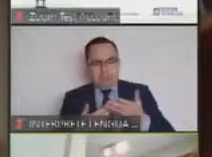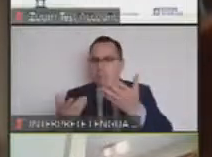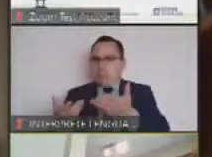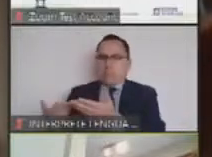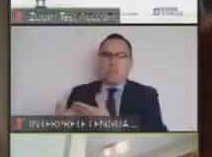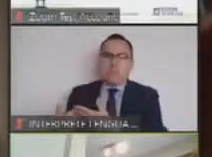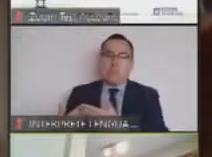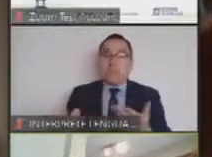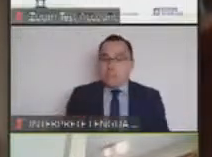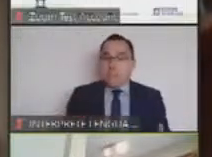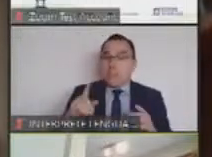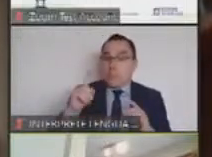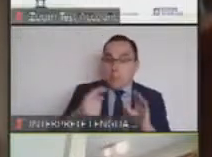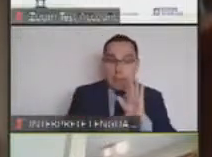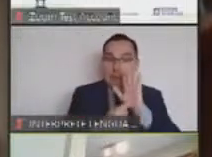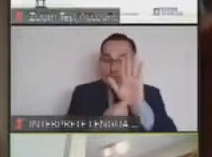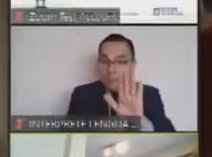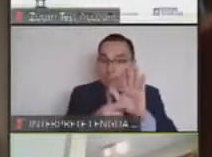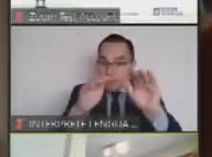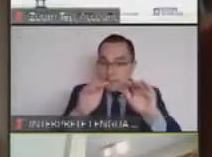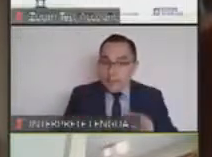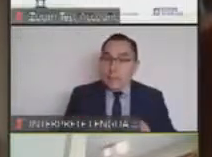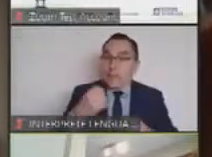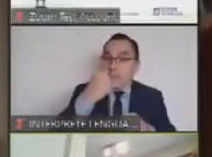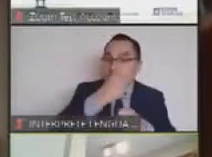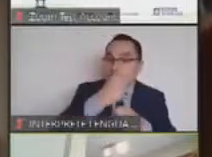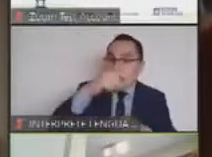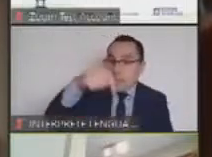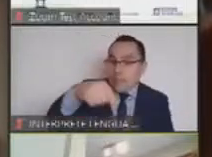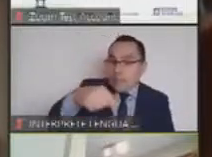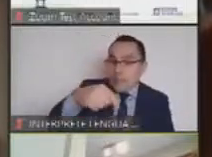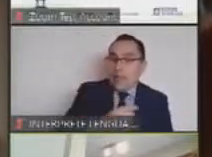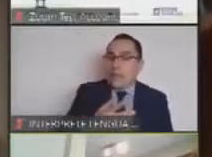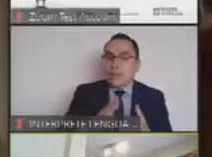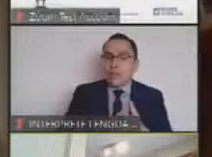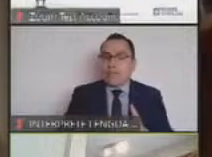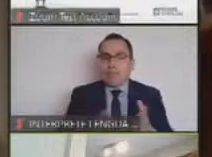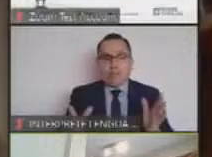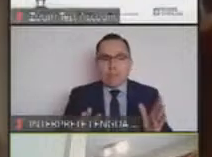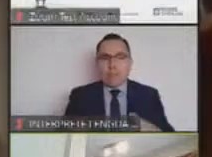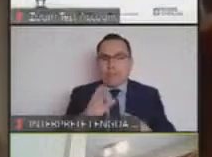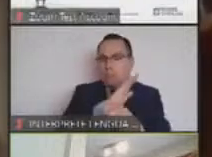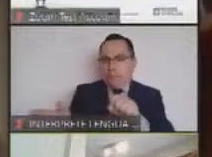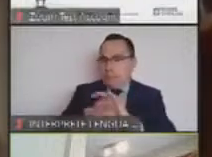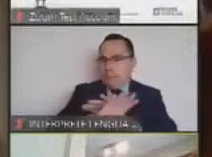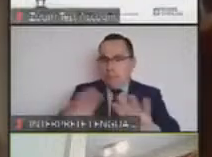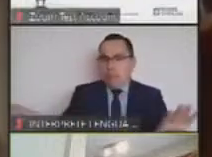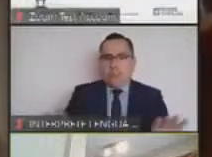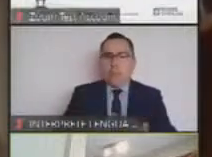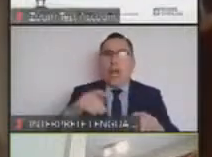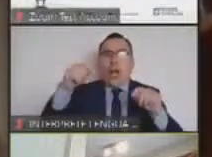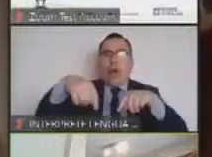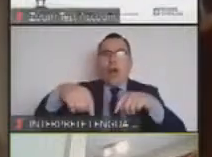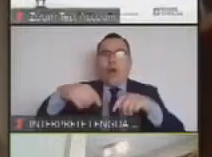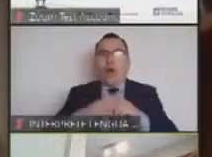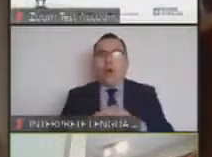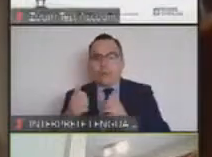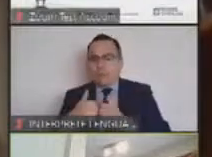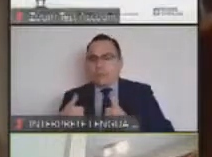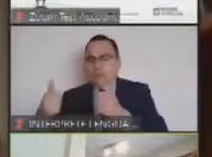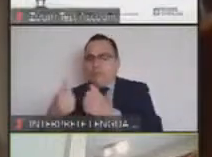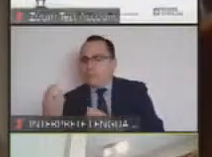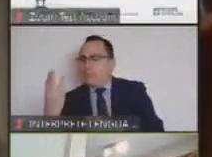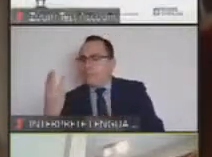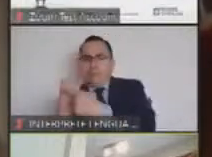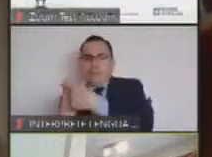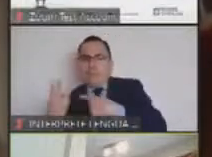se han propuesto, quienes trabajaron en esto, eliminar la función que actualmente tienen las Cortes de confeccionar las ternas